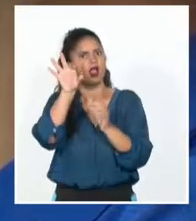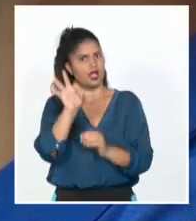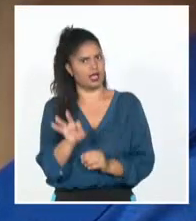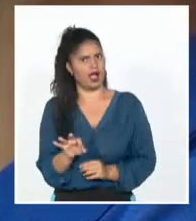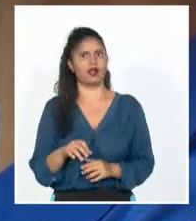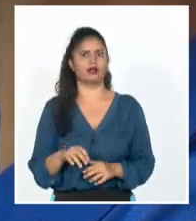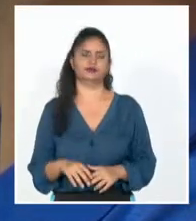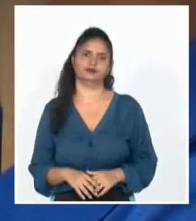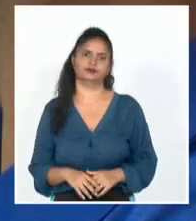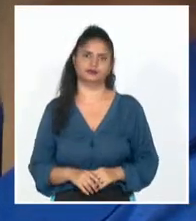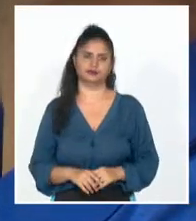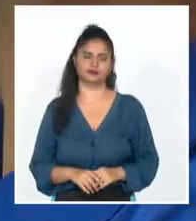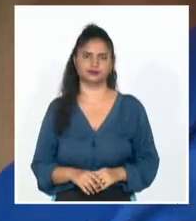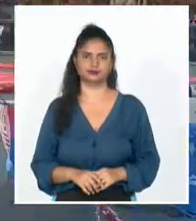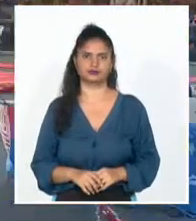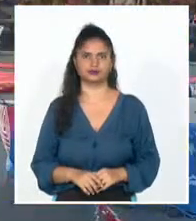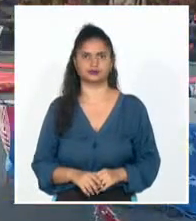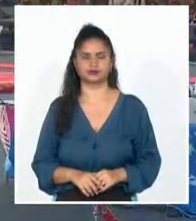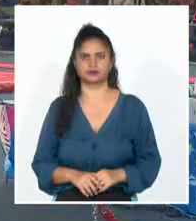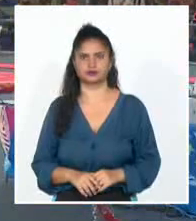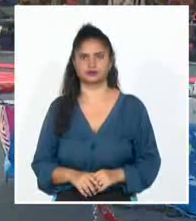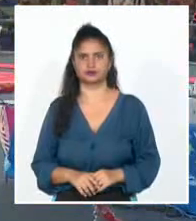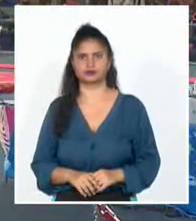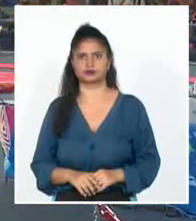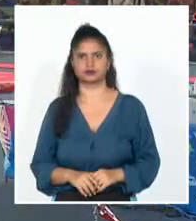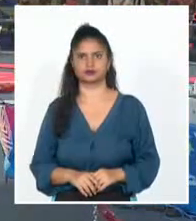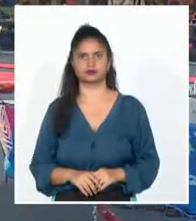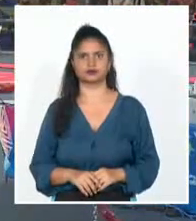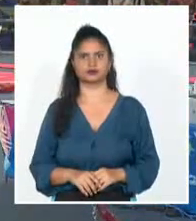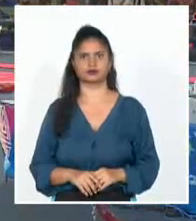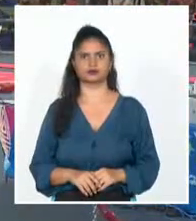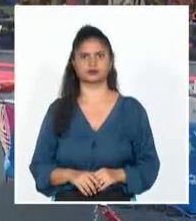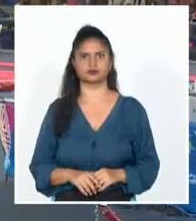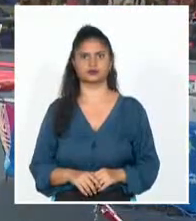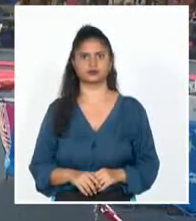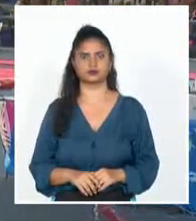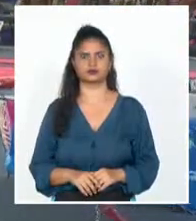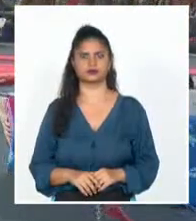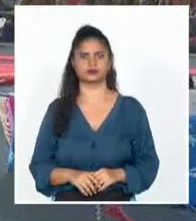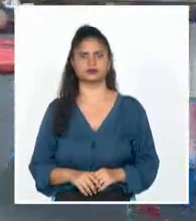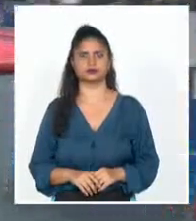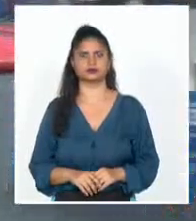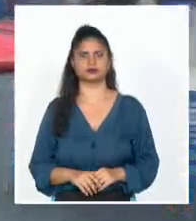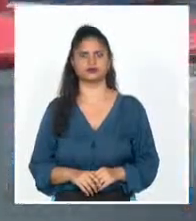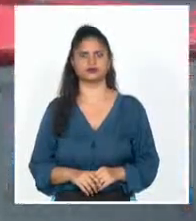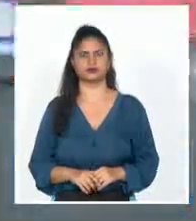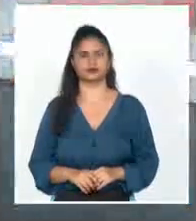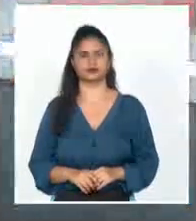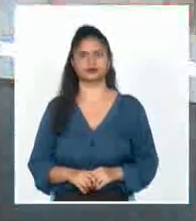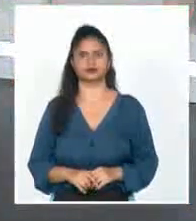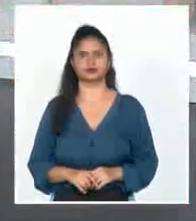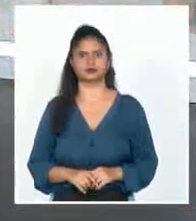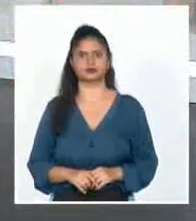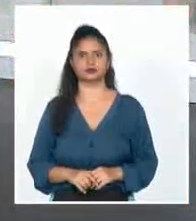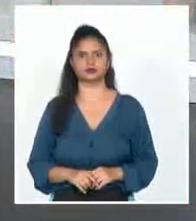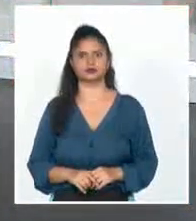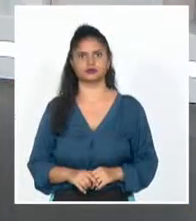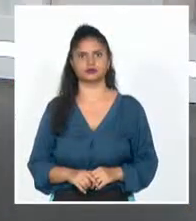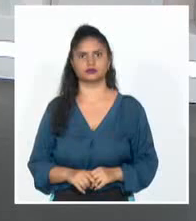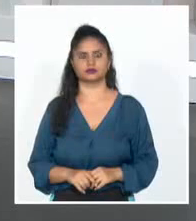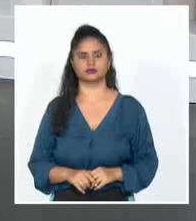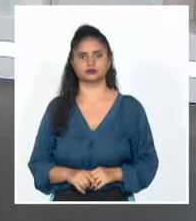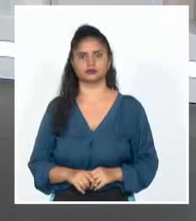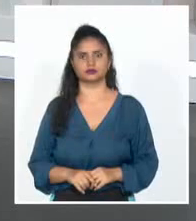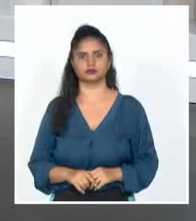su palmarés. El camarógrafo Miguel Ángel Martínez y Alejandro Rodríguez para el Canal Cubano de Noticias. No solo